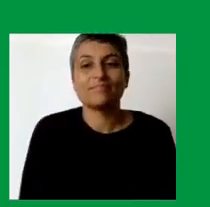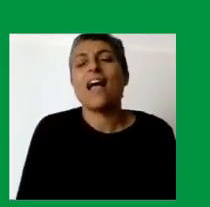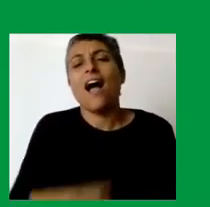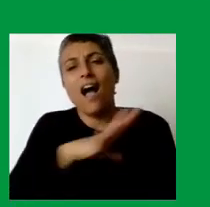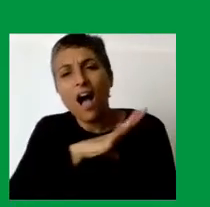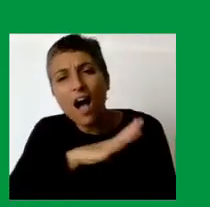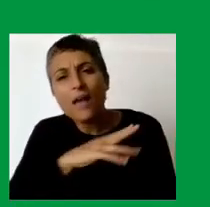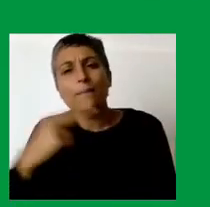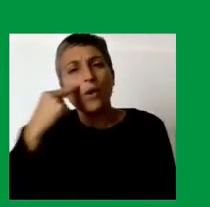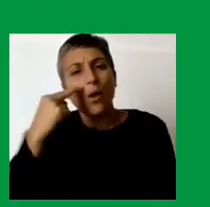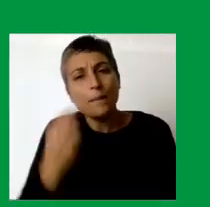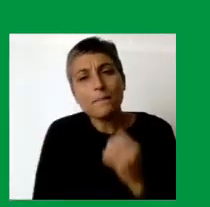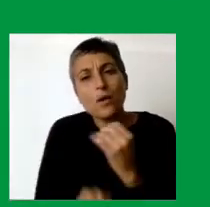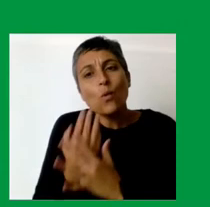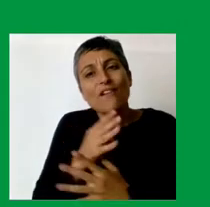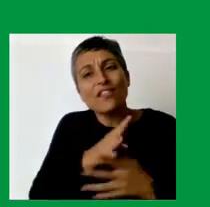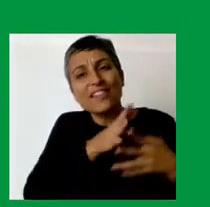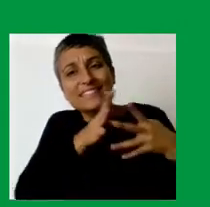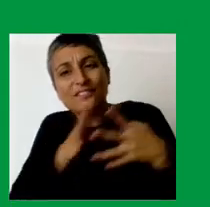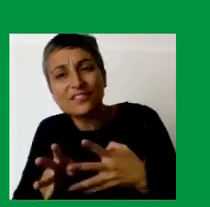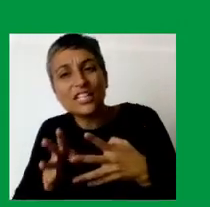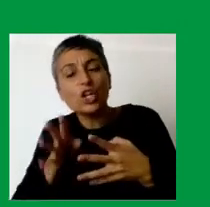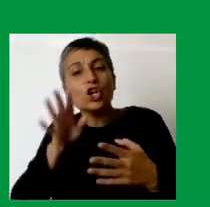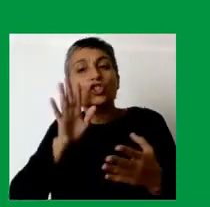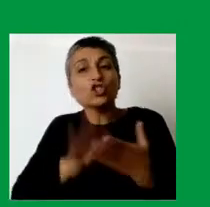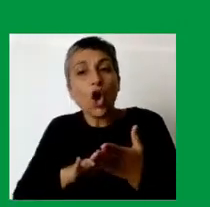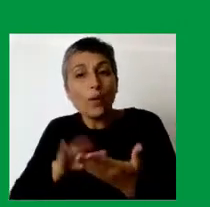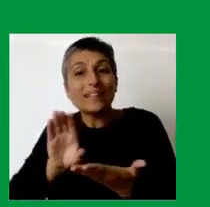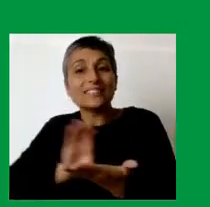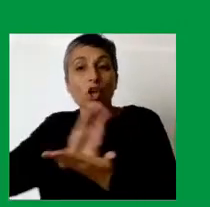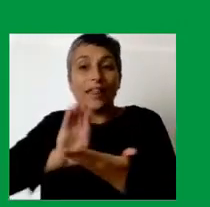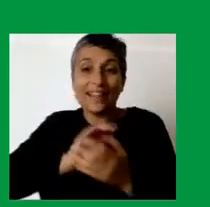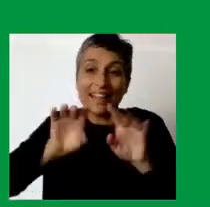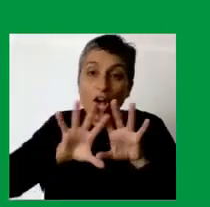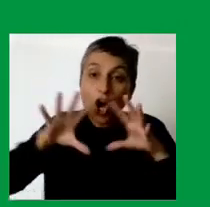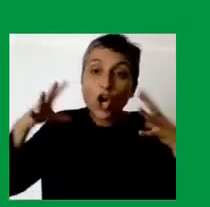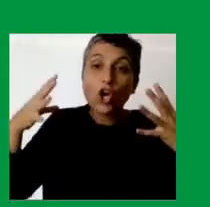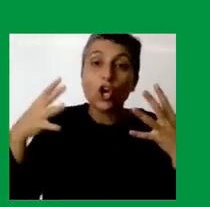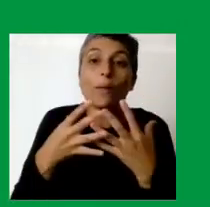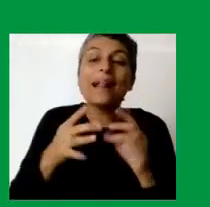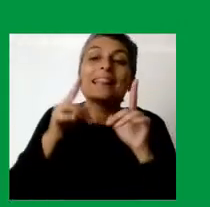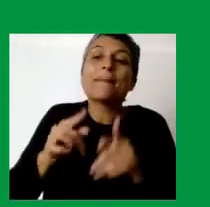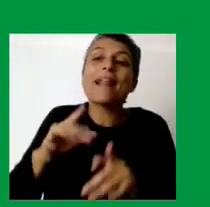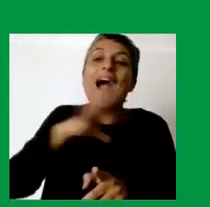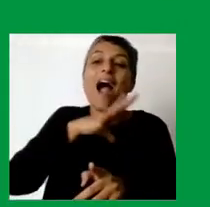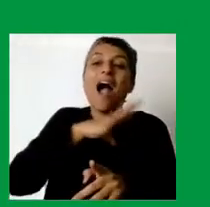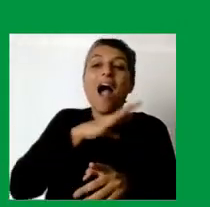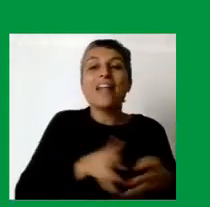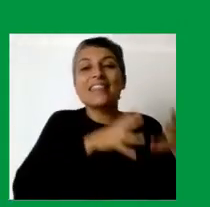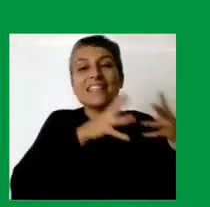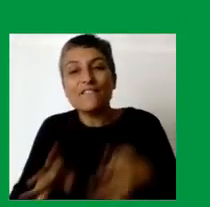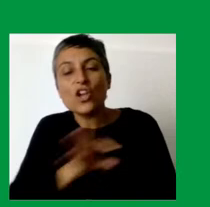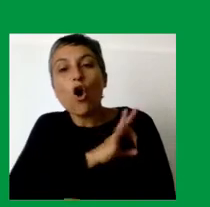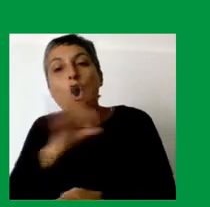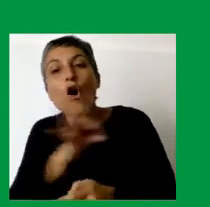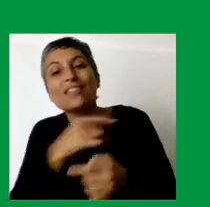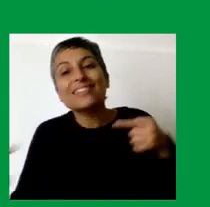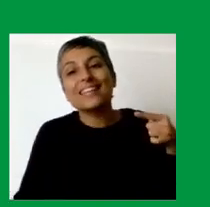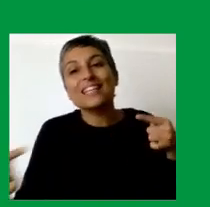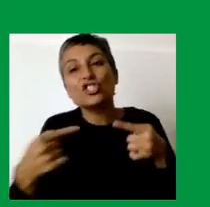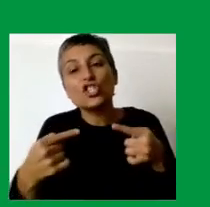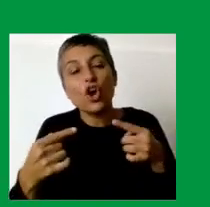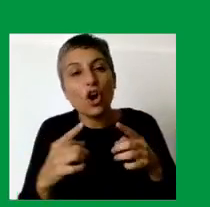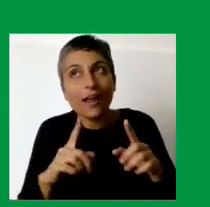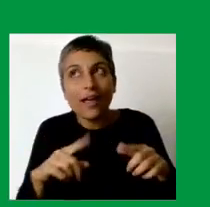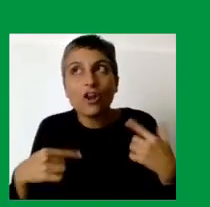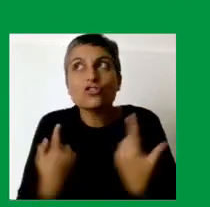problemas, desafíos que tienen que ver con la ciudadanía global, y hay desafíos, tensiones, cuestiones que tenemos que